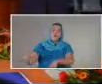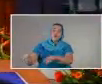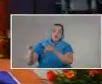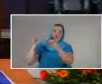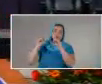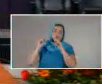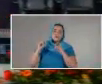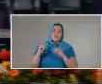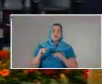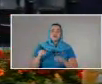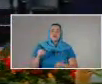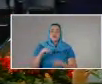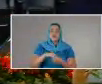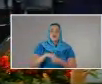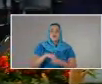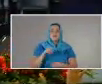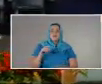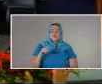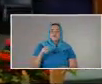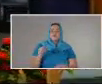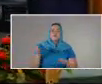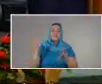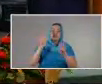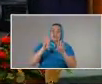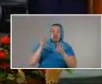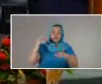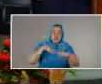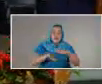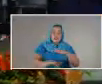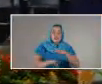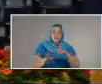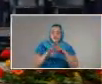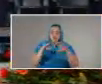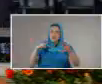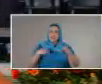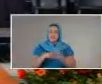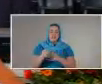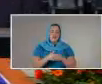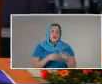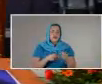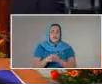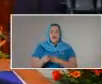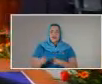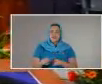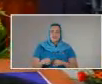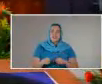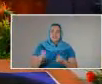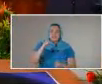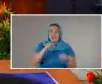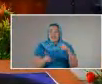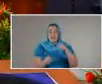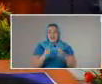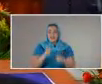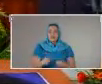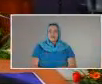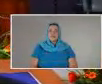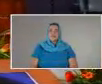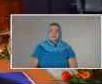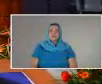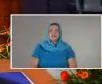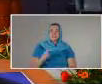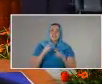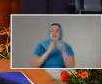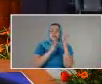su entrada, su salida, Señor. Guardamos cualquier medio de transporte donde Él está. Declaramos en el nombre de Jesús, si Él en